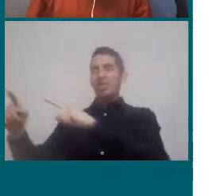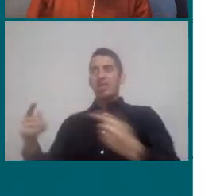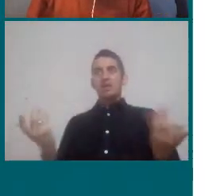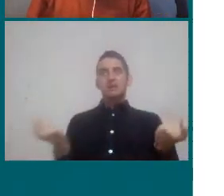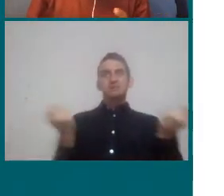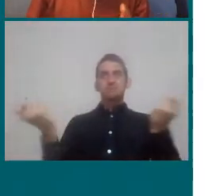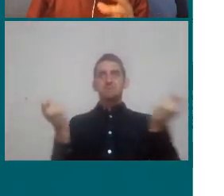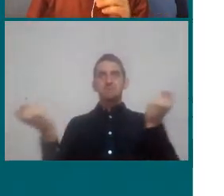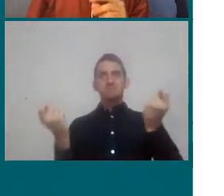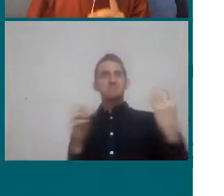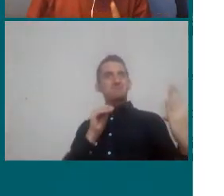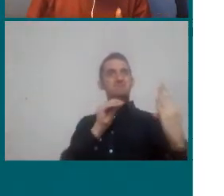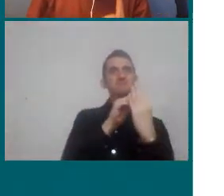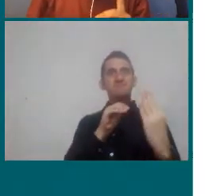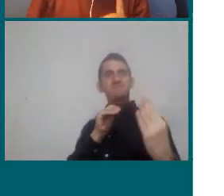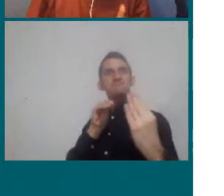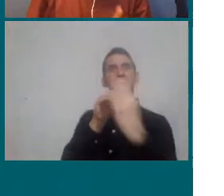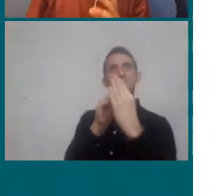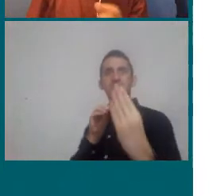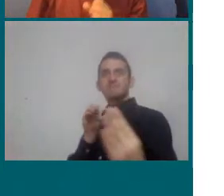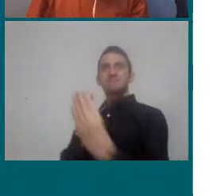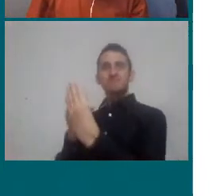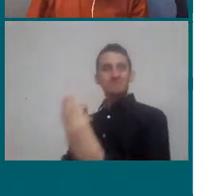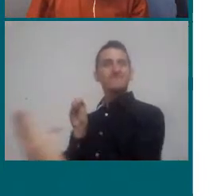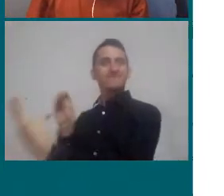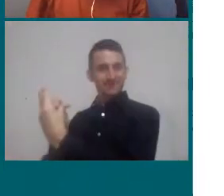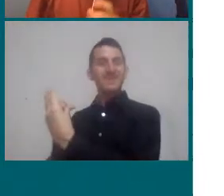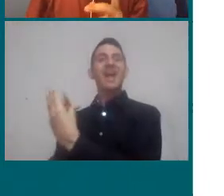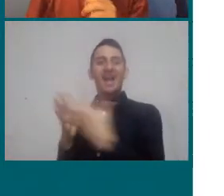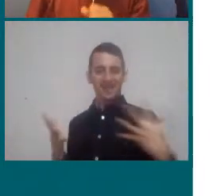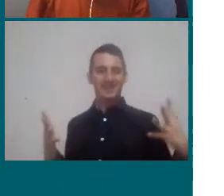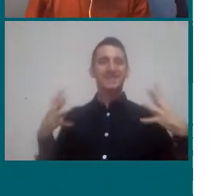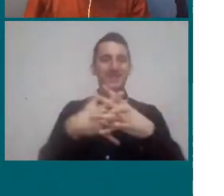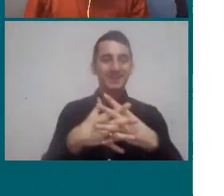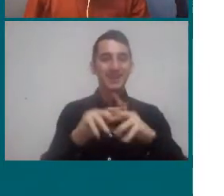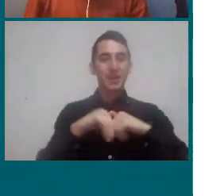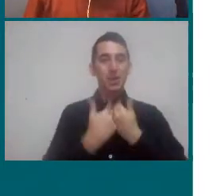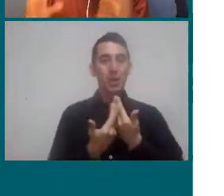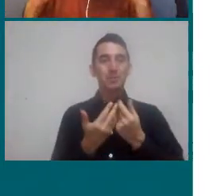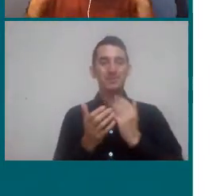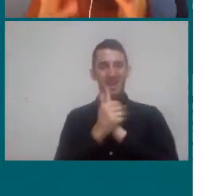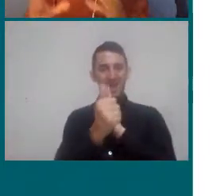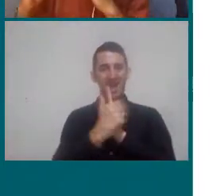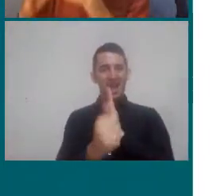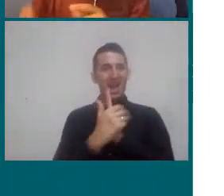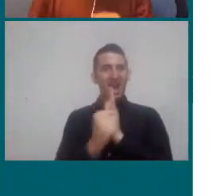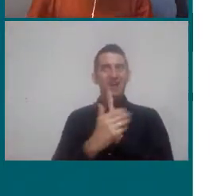adecuada la competencia supone una combinación, y aquí me dio la clave, de habilidades prácticas, es